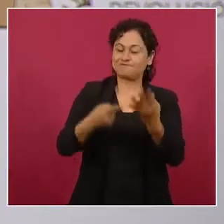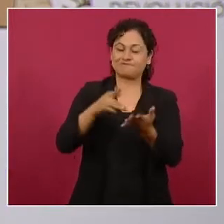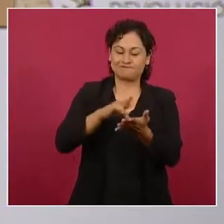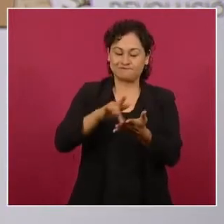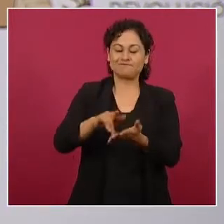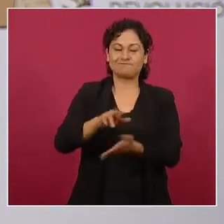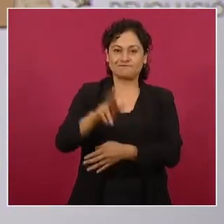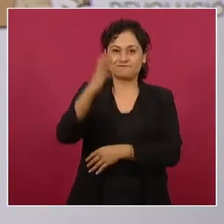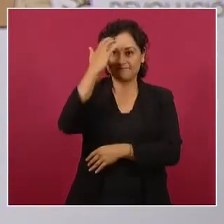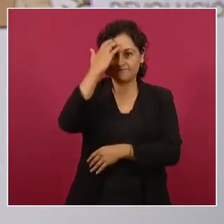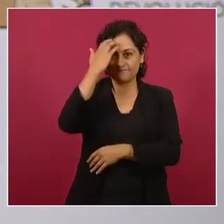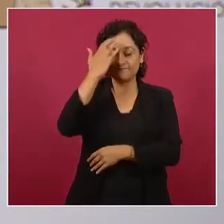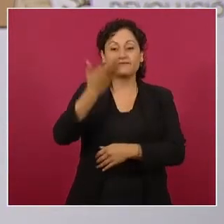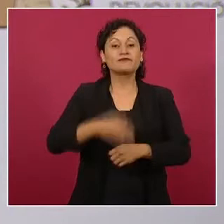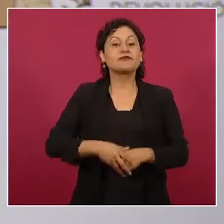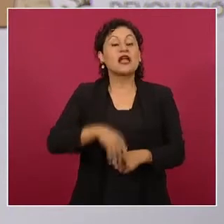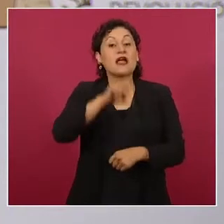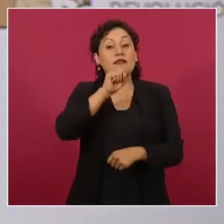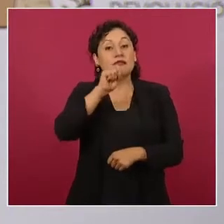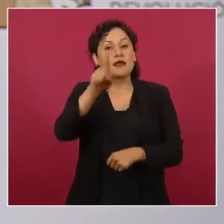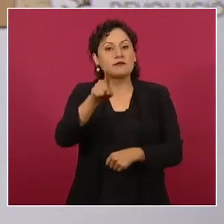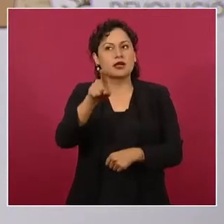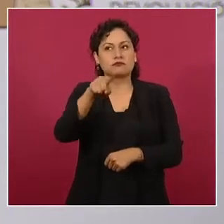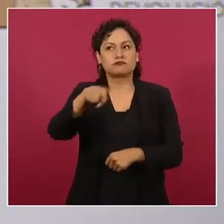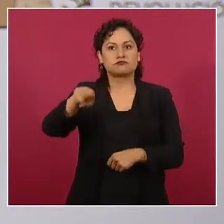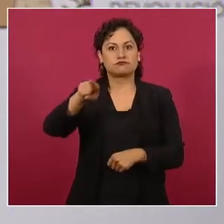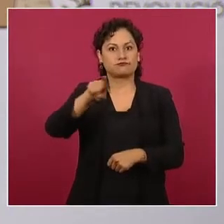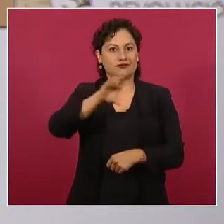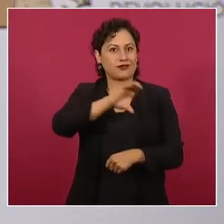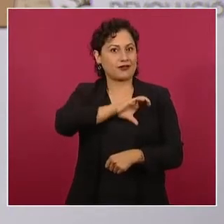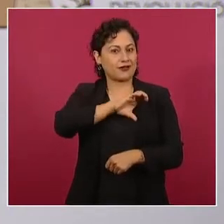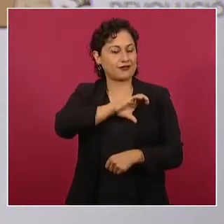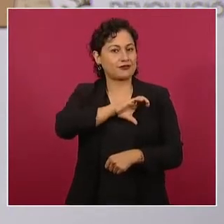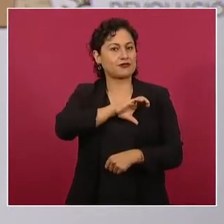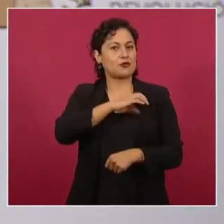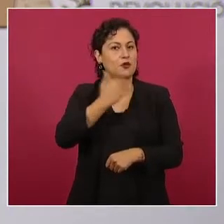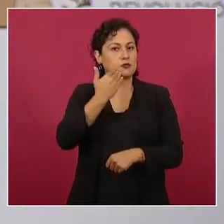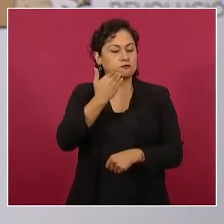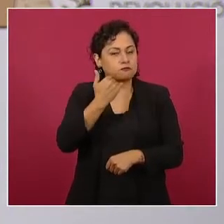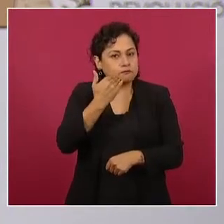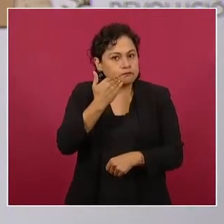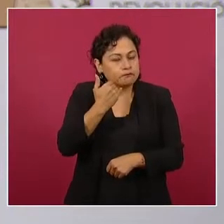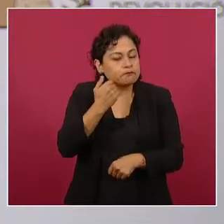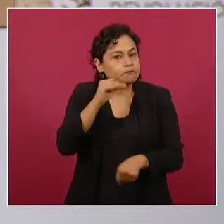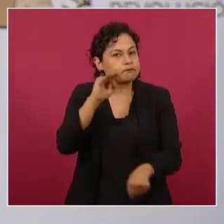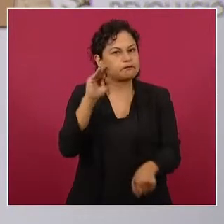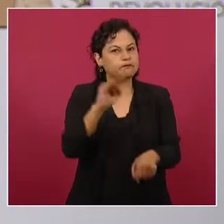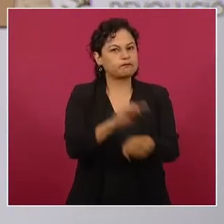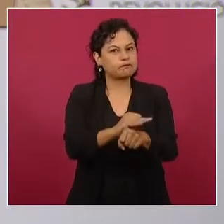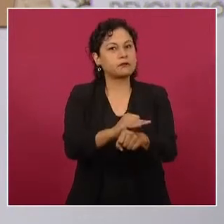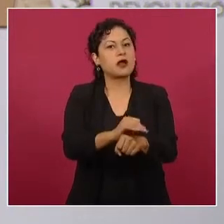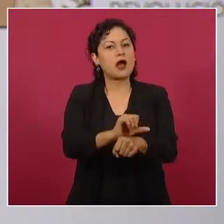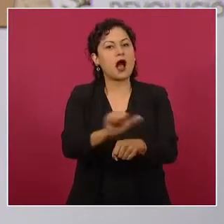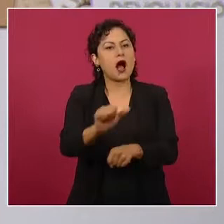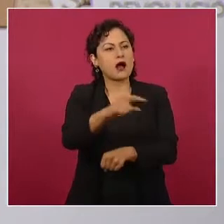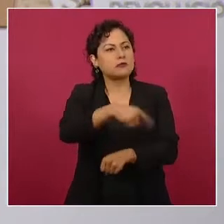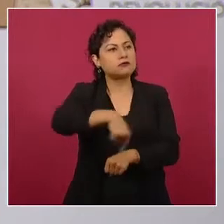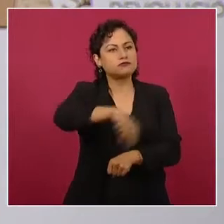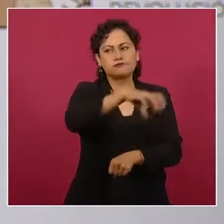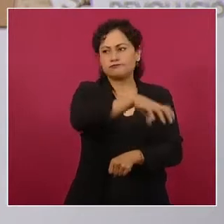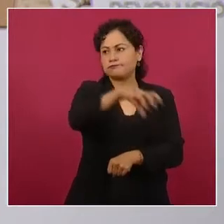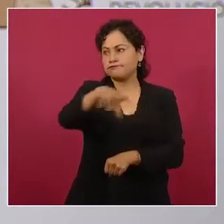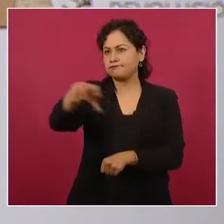cariño, afecto, se está dando a los sectores más pobres